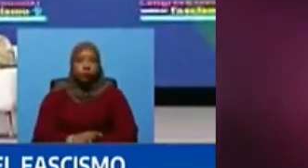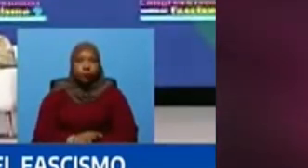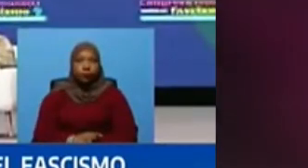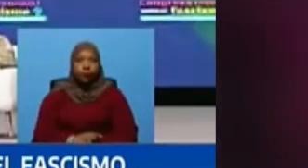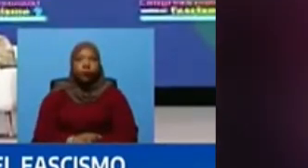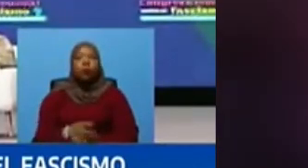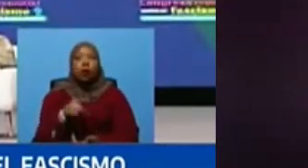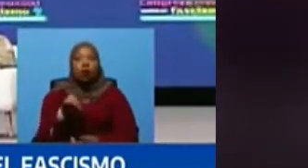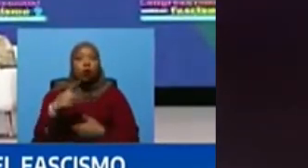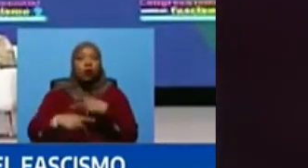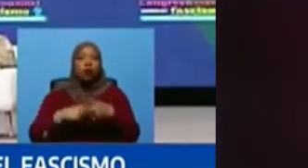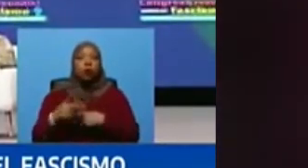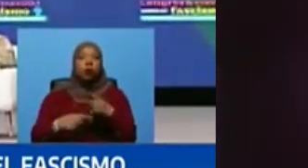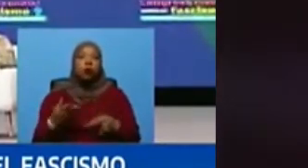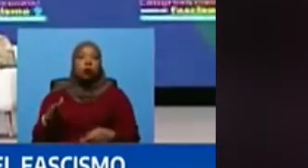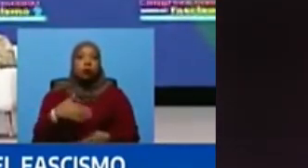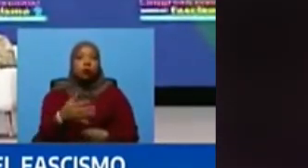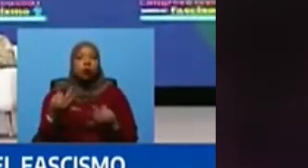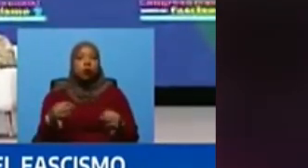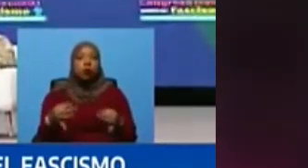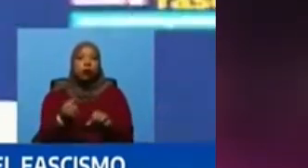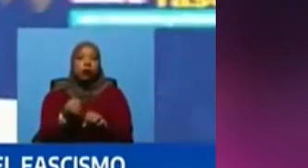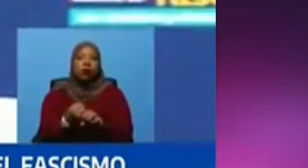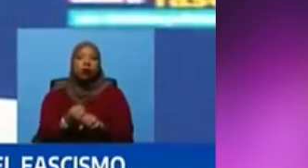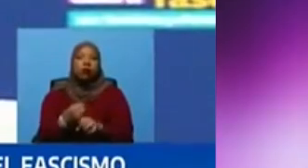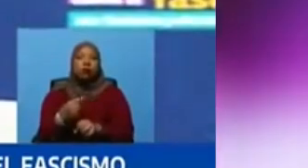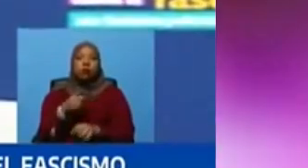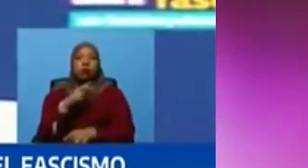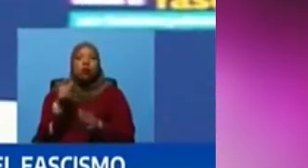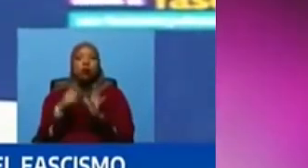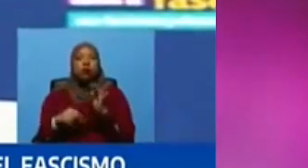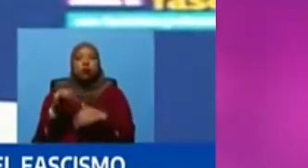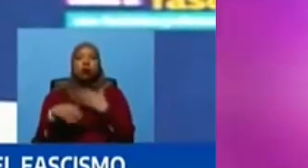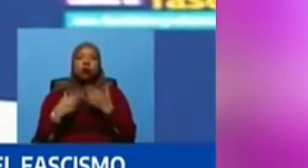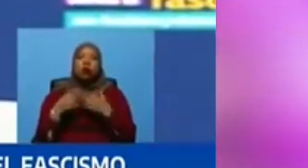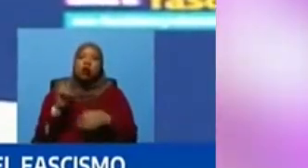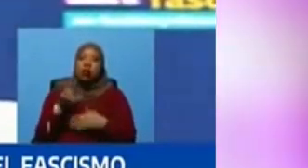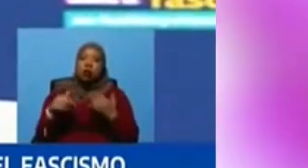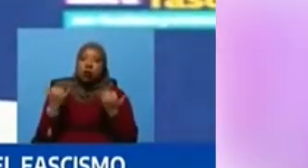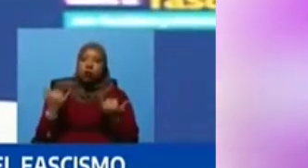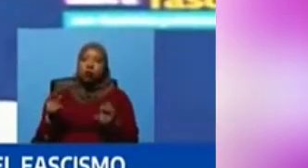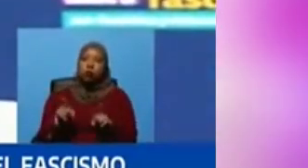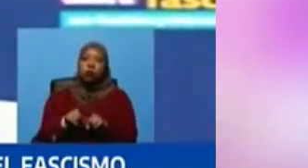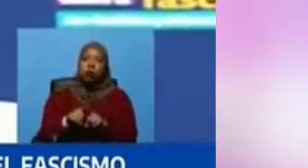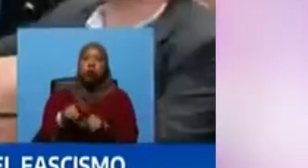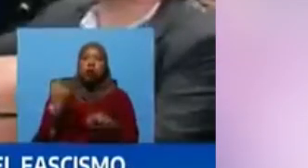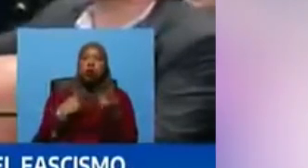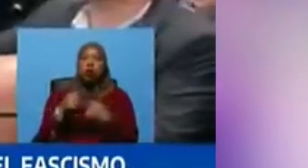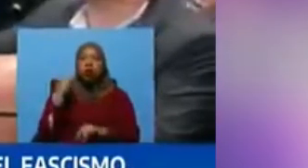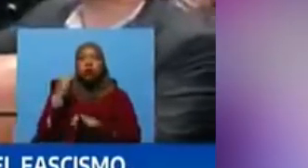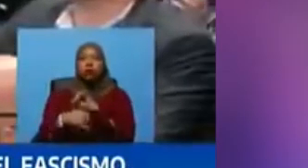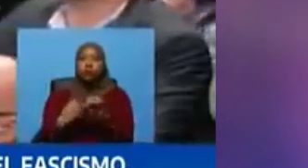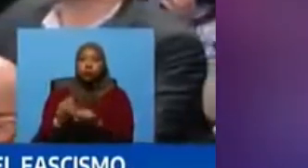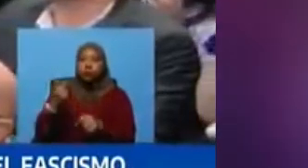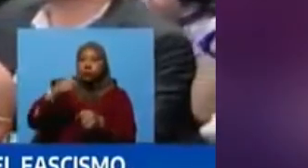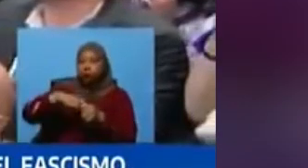Porque la sardina la producían los pescadores artesanales y no dependía de las transnacionales ni de los monopolios internos.